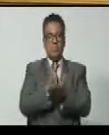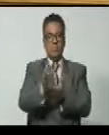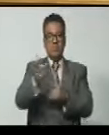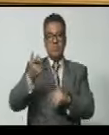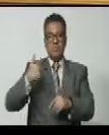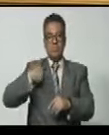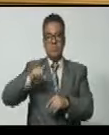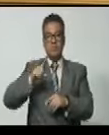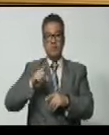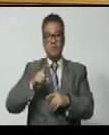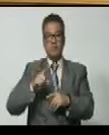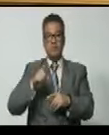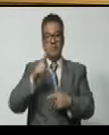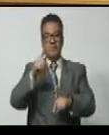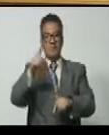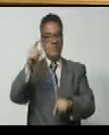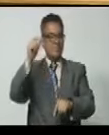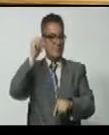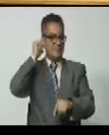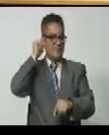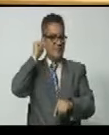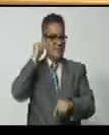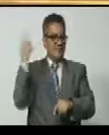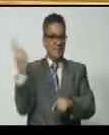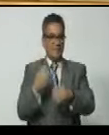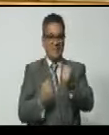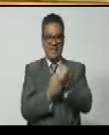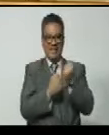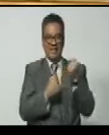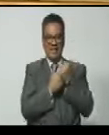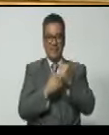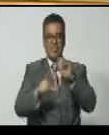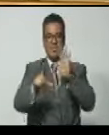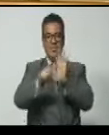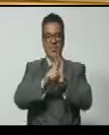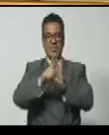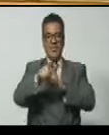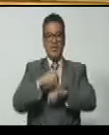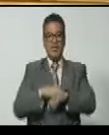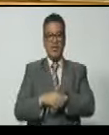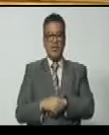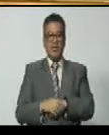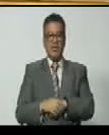tenemos aquí a las mujeres de la patria que vienen a apoyar su ley.